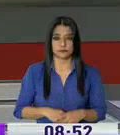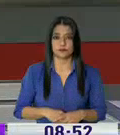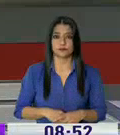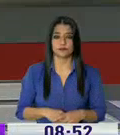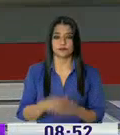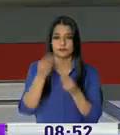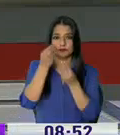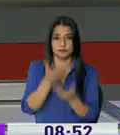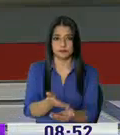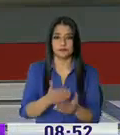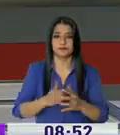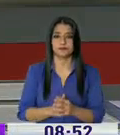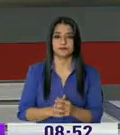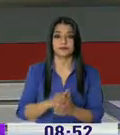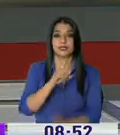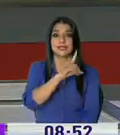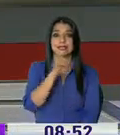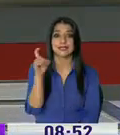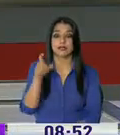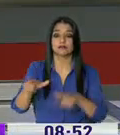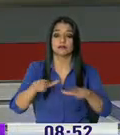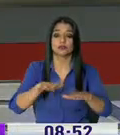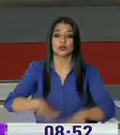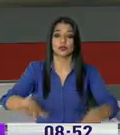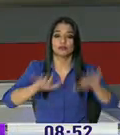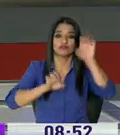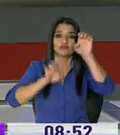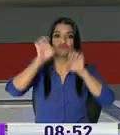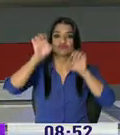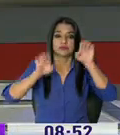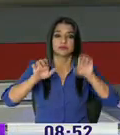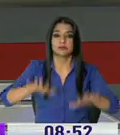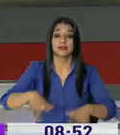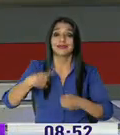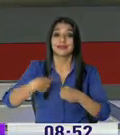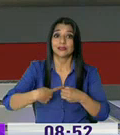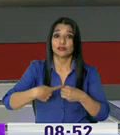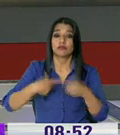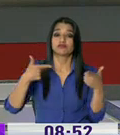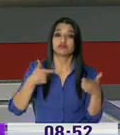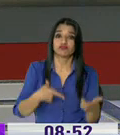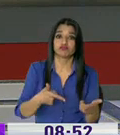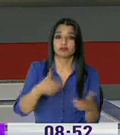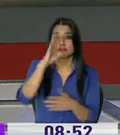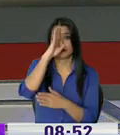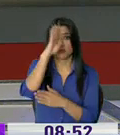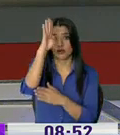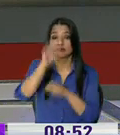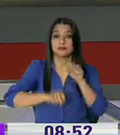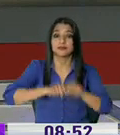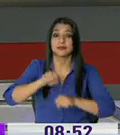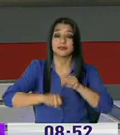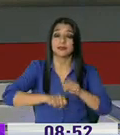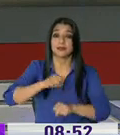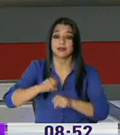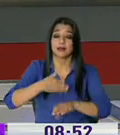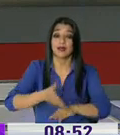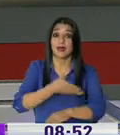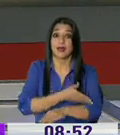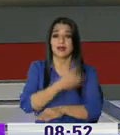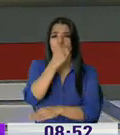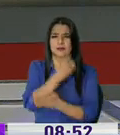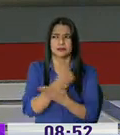puede contarles que 100 puntos estratégicos de la capital de la República son custodiados por la policía en bicicleta luego de varias semanas